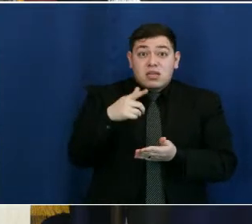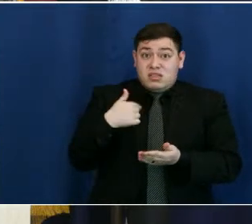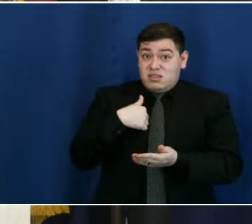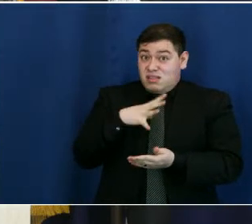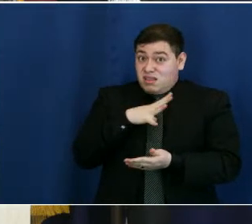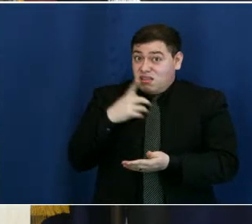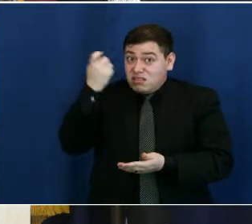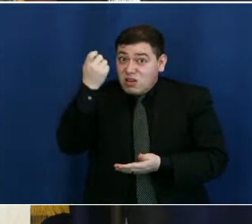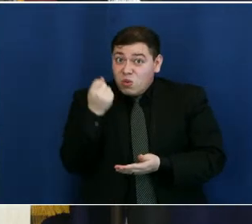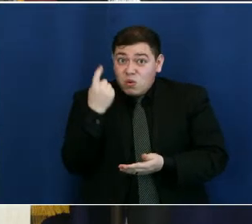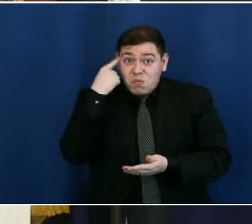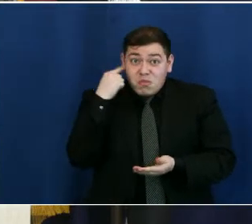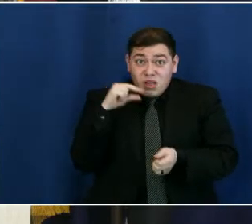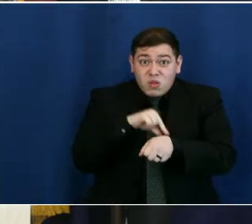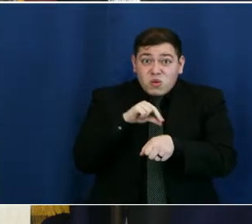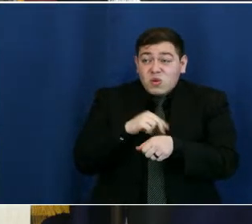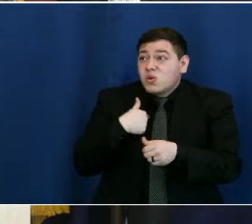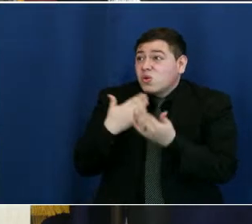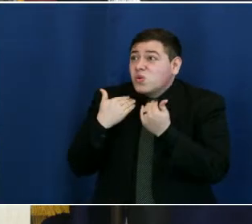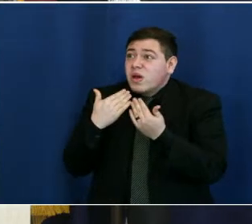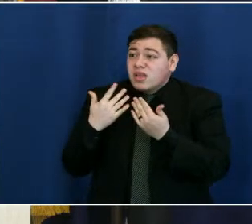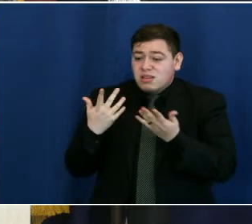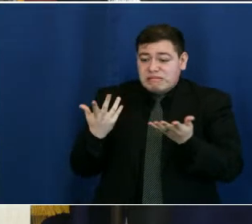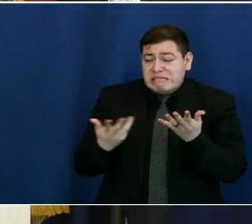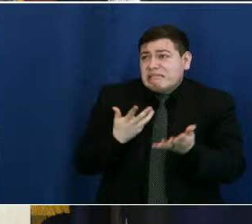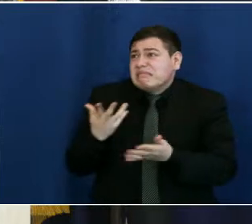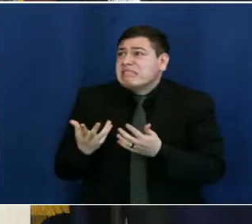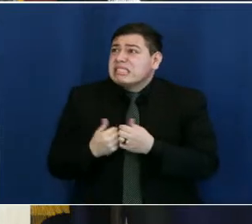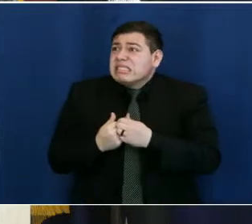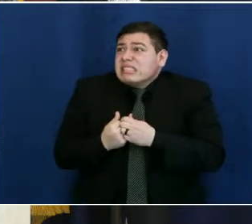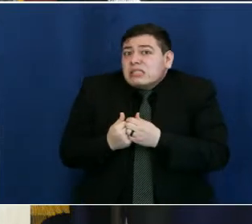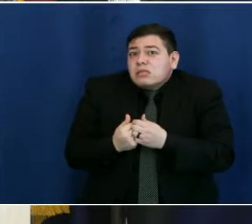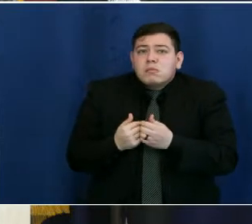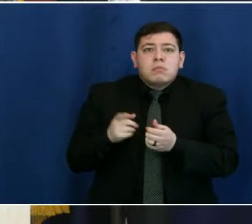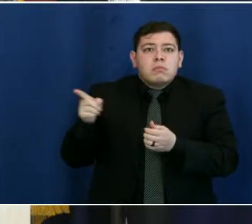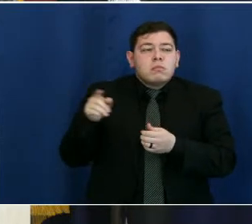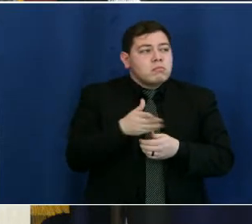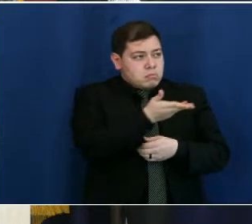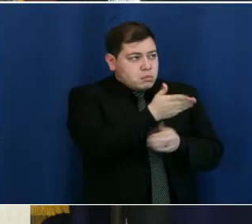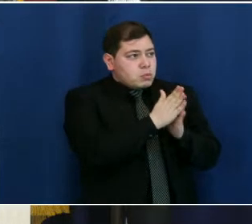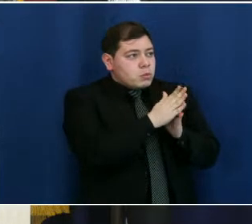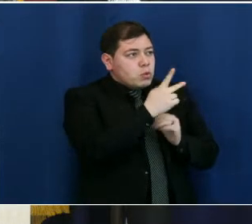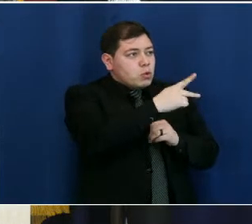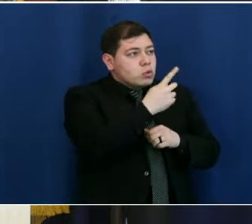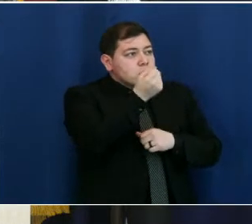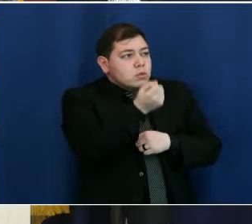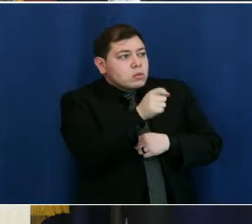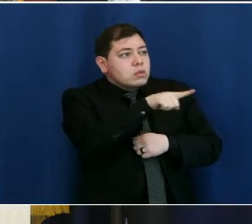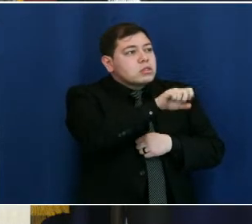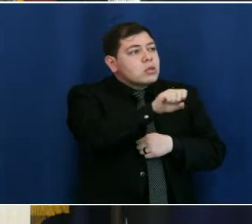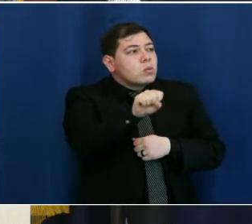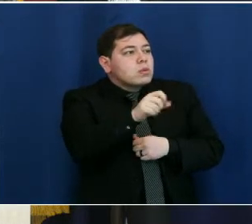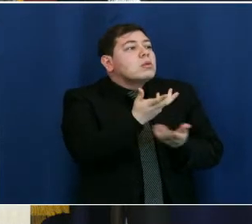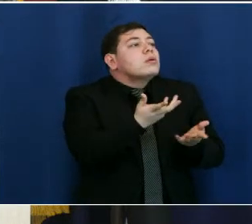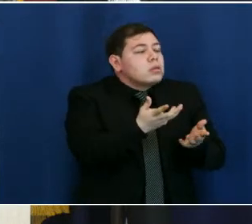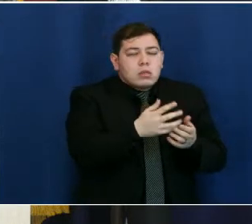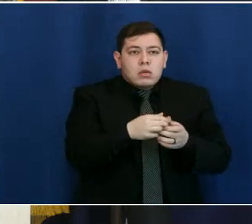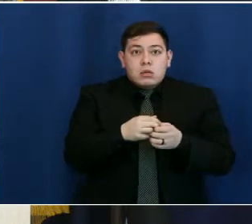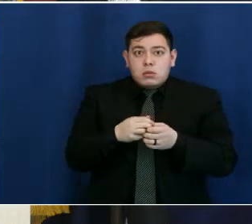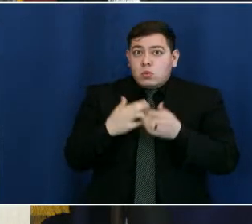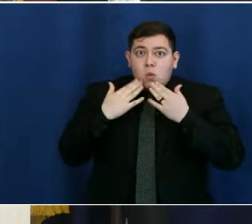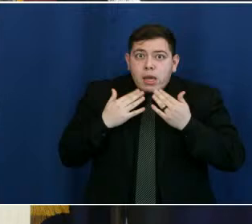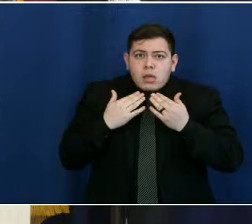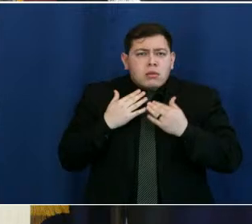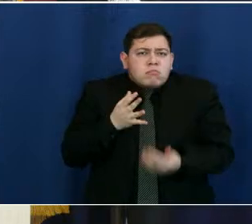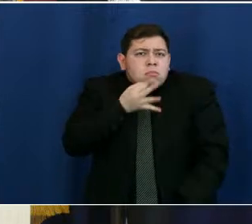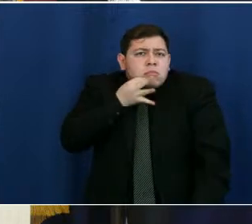médico, no hay problema. Nomás hay que indicar que la forma que no tiene. Si no tiene seguro social, lo único que tiene que hacer es,